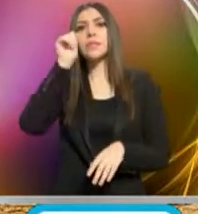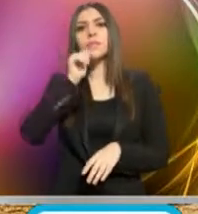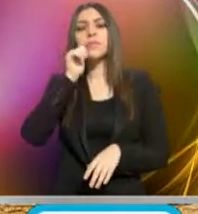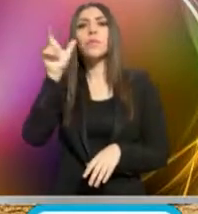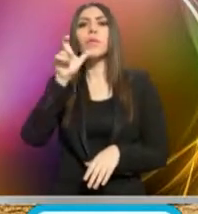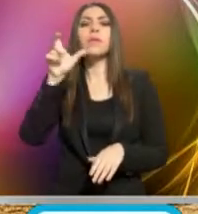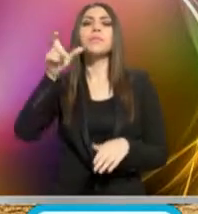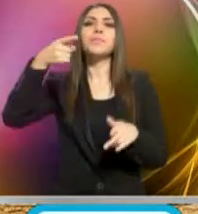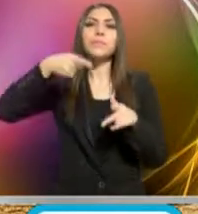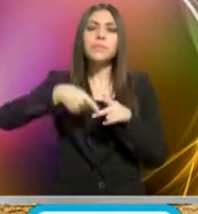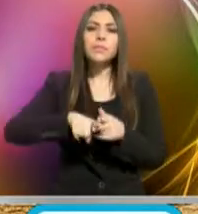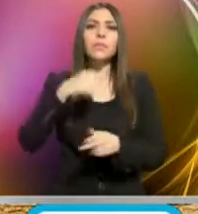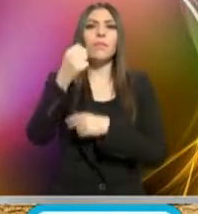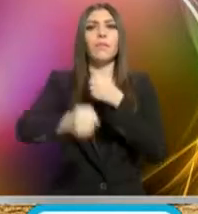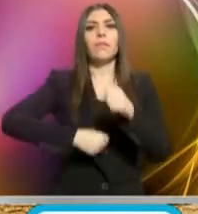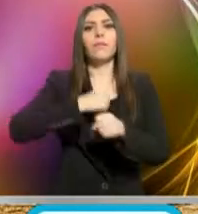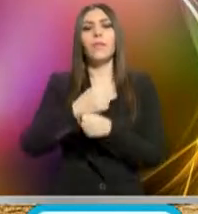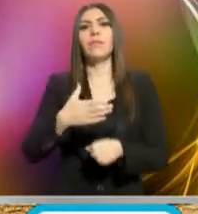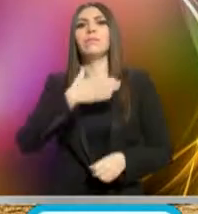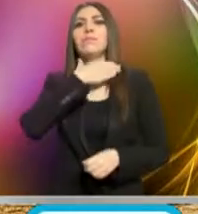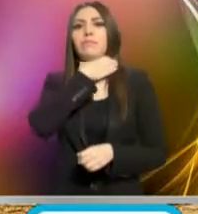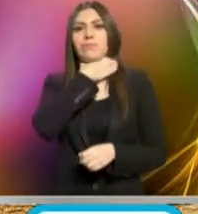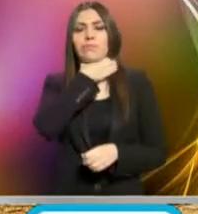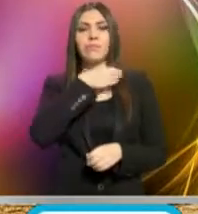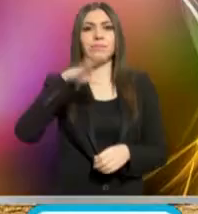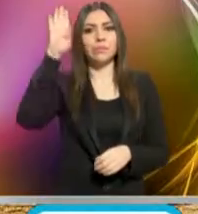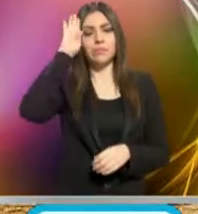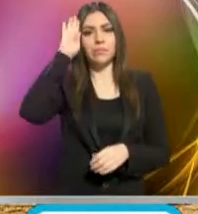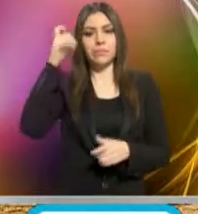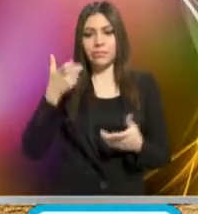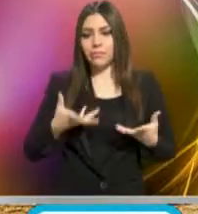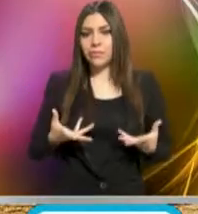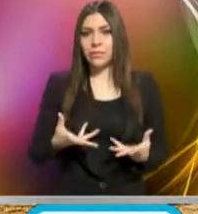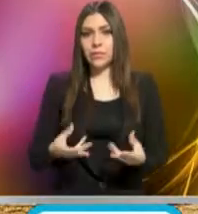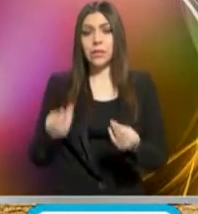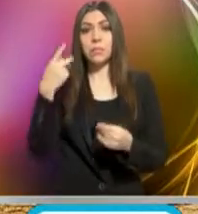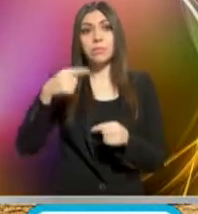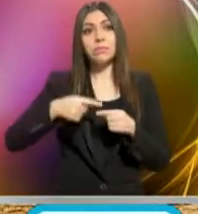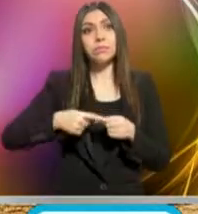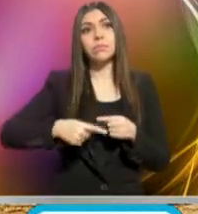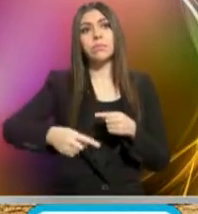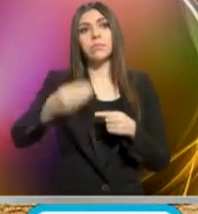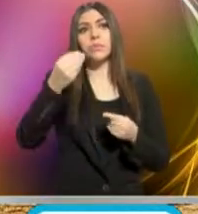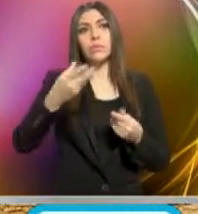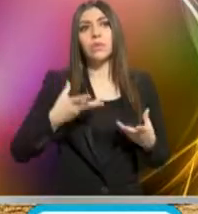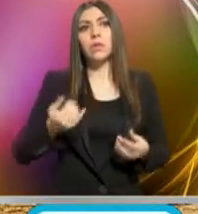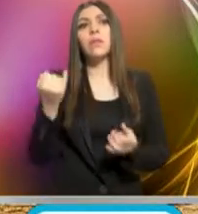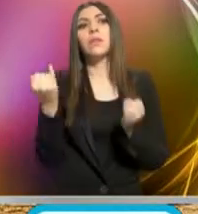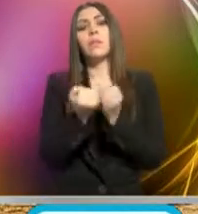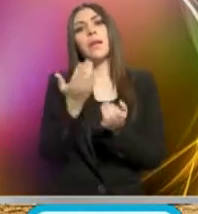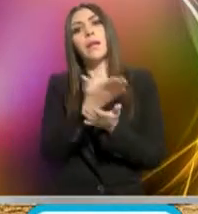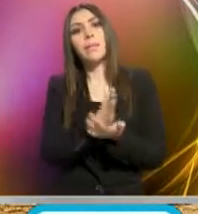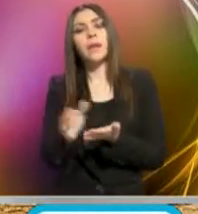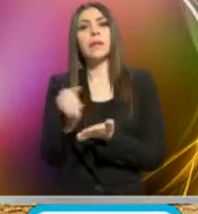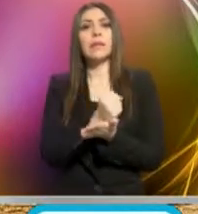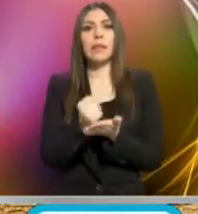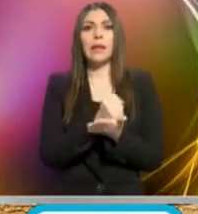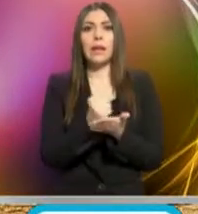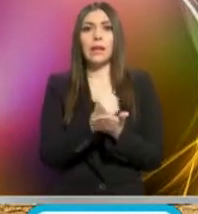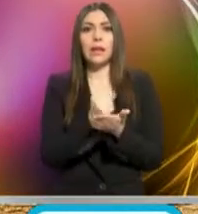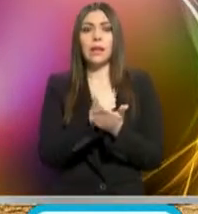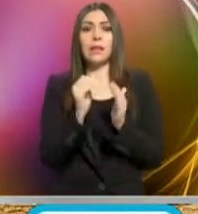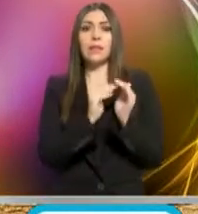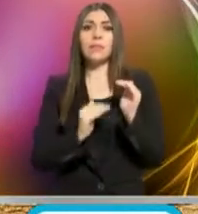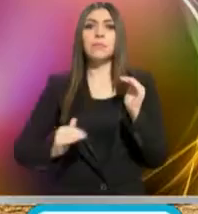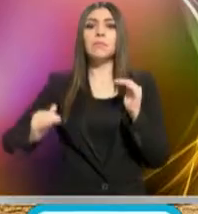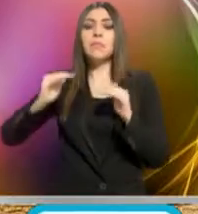año con el agua al cuello, pero viene todo un año de muchos gastos. Y además las tarjetas de crédito están teniendo incrementos en